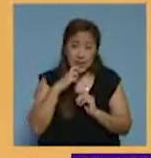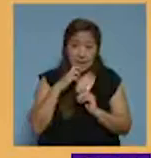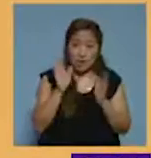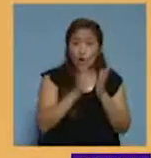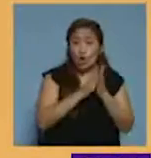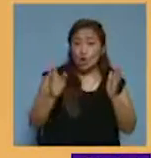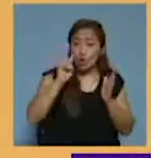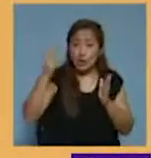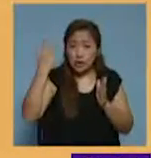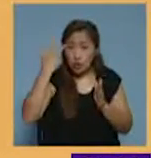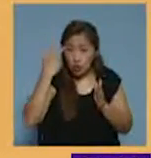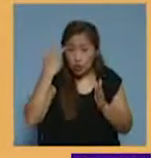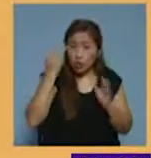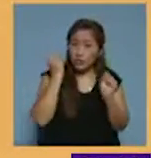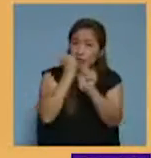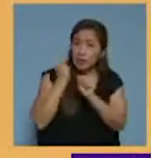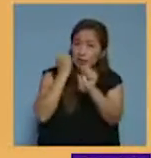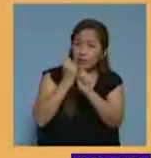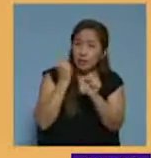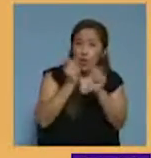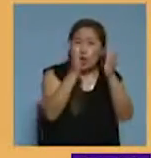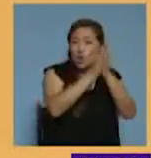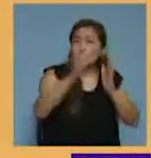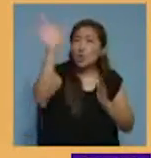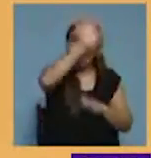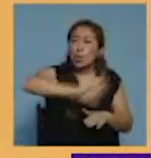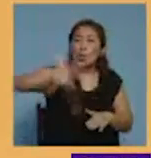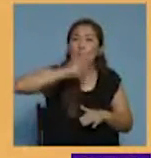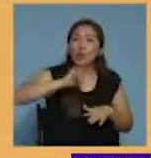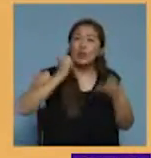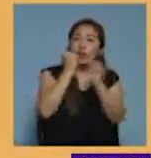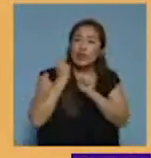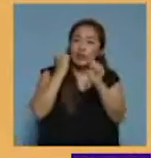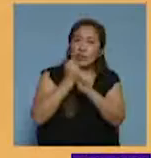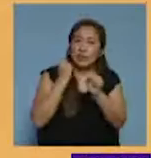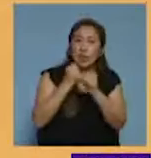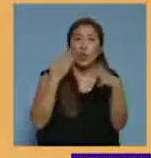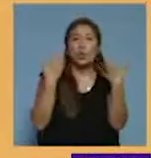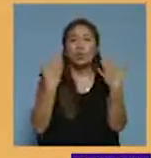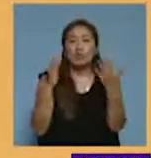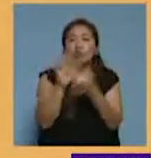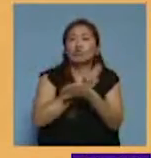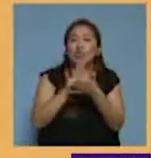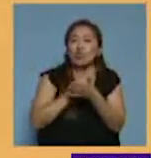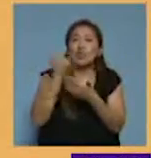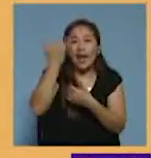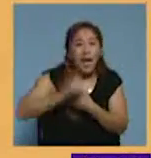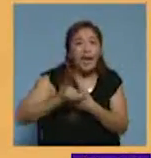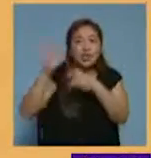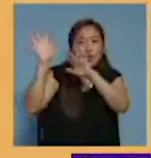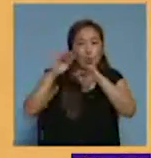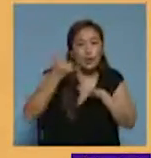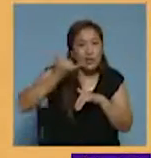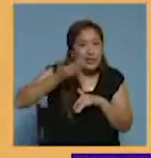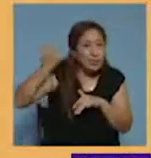2018 lo trabajamos a lo largo de toda la provincia nos permitió enfrentar algunas lluvias que ya sucedieron